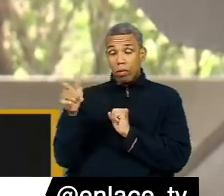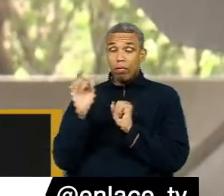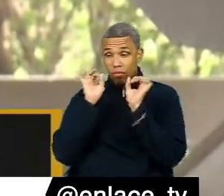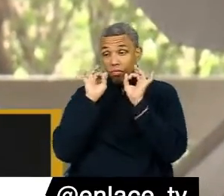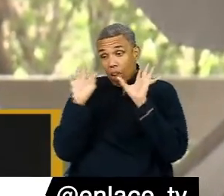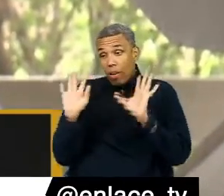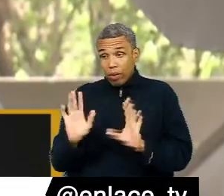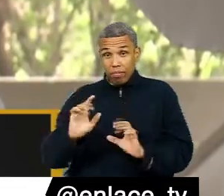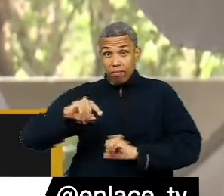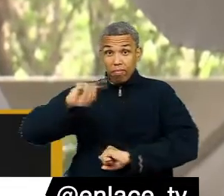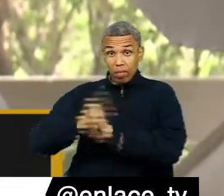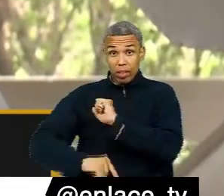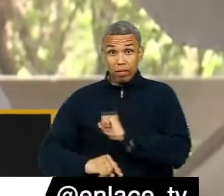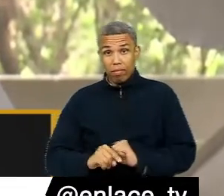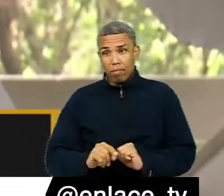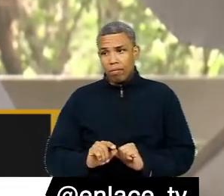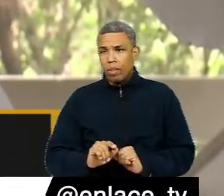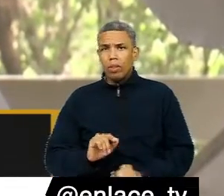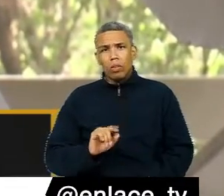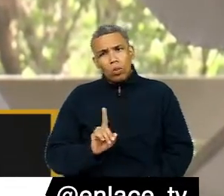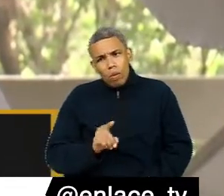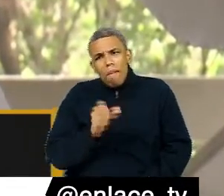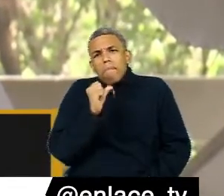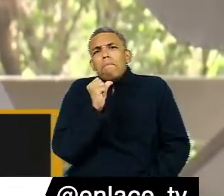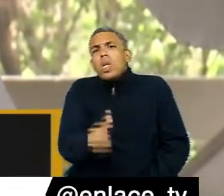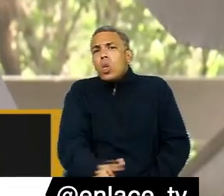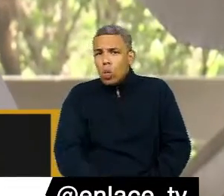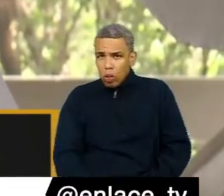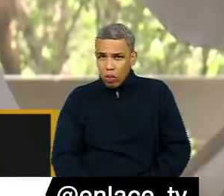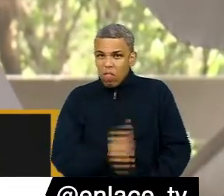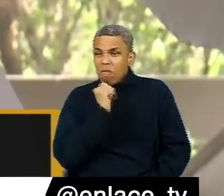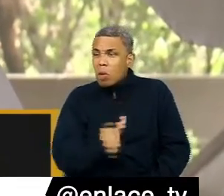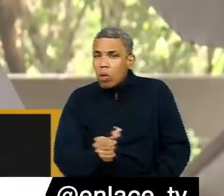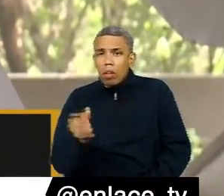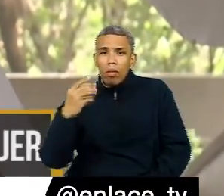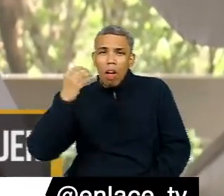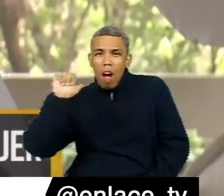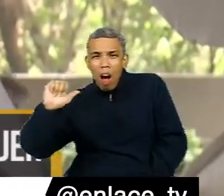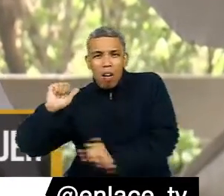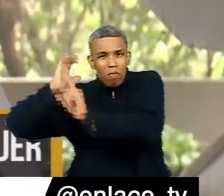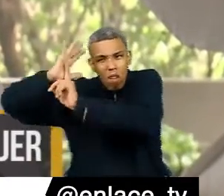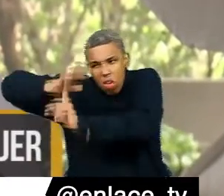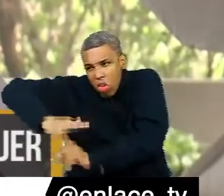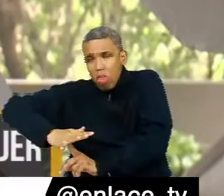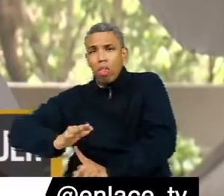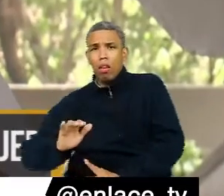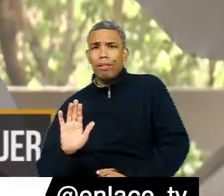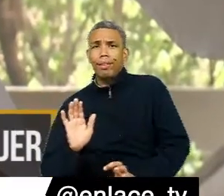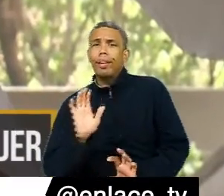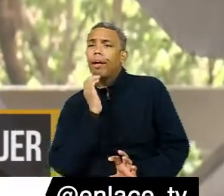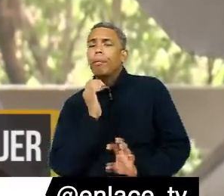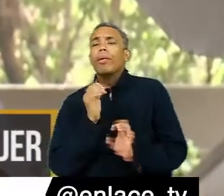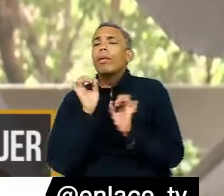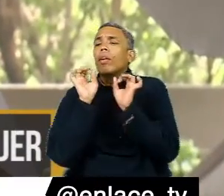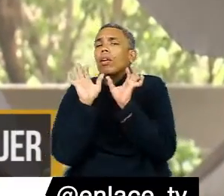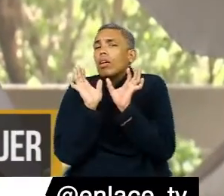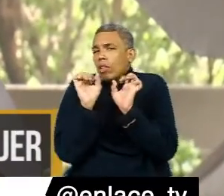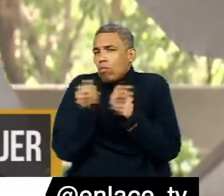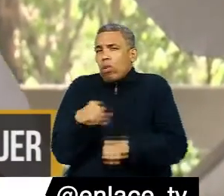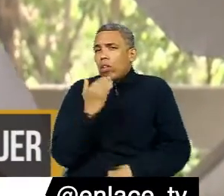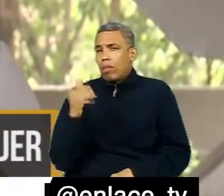nosotros es un feminicidio, viendo la diferencia de las penas, porque él va a obtener rebajas hasta una tercera o cuarta parte